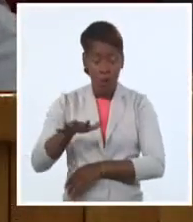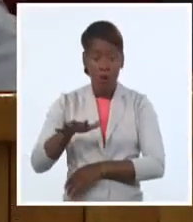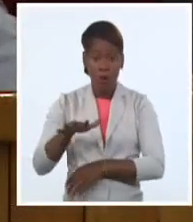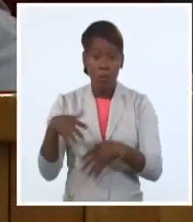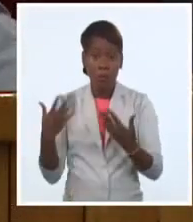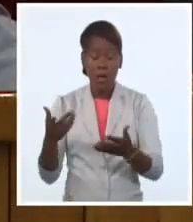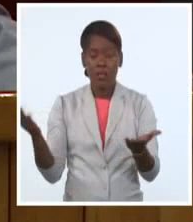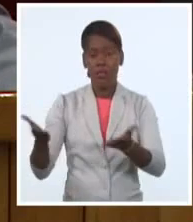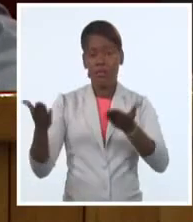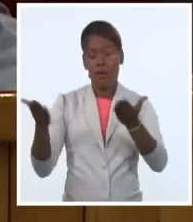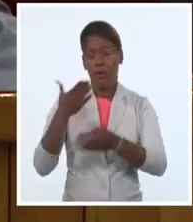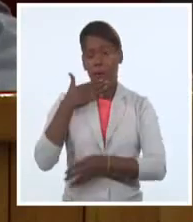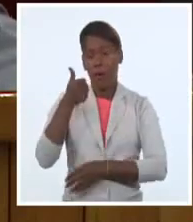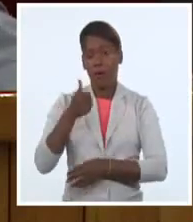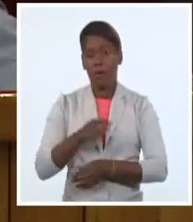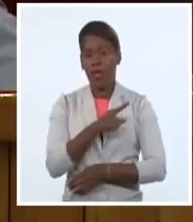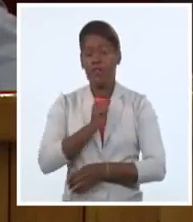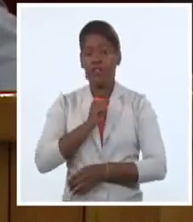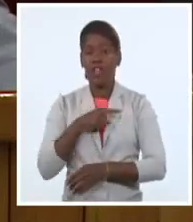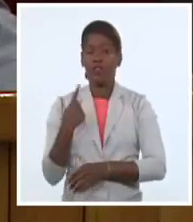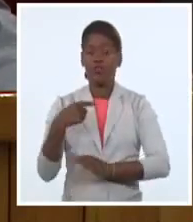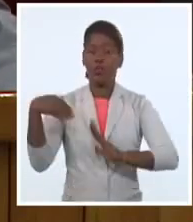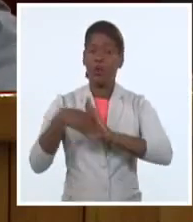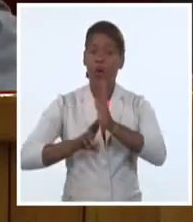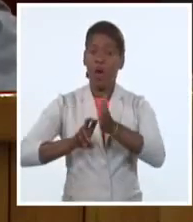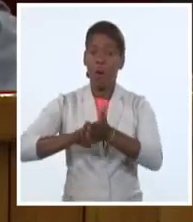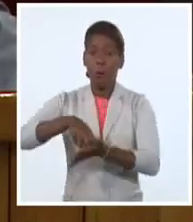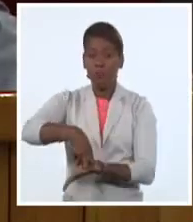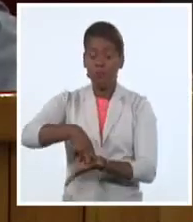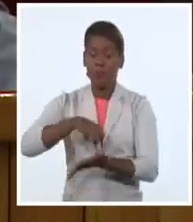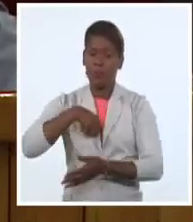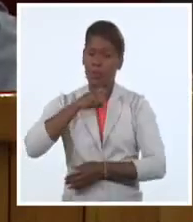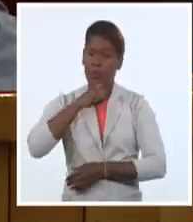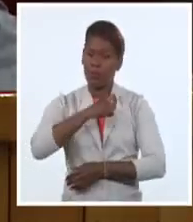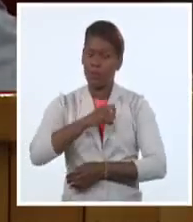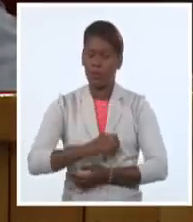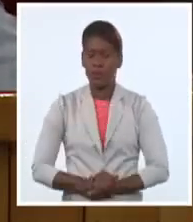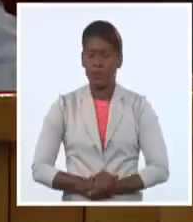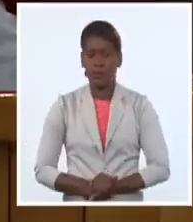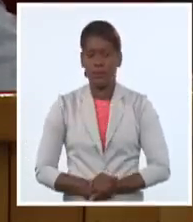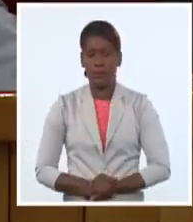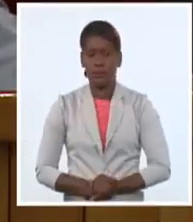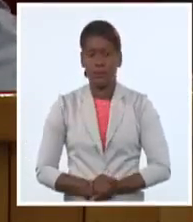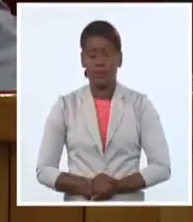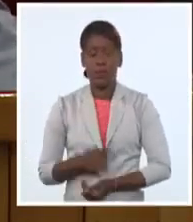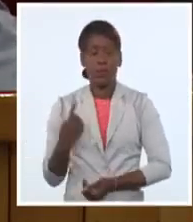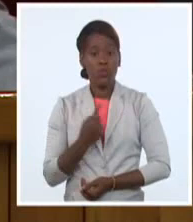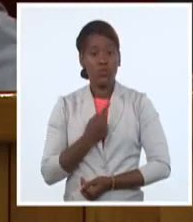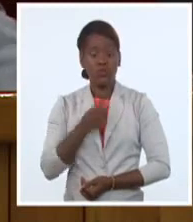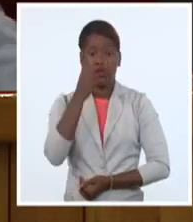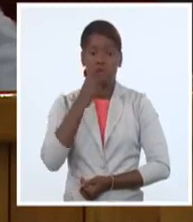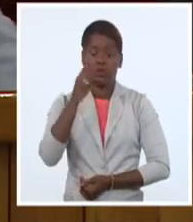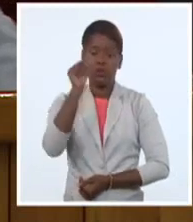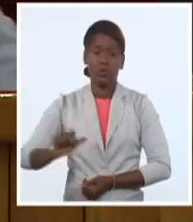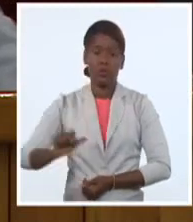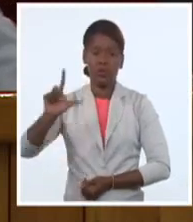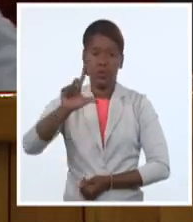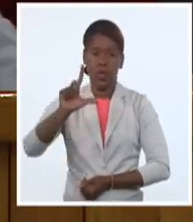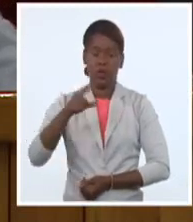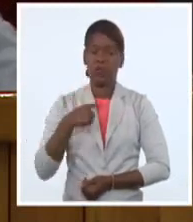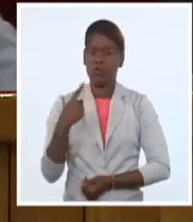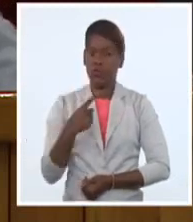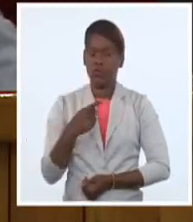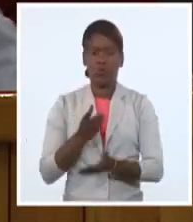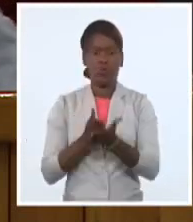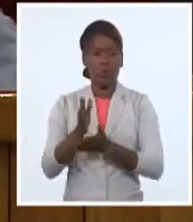finalmente de rodillas ante ellos. Contra un proyecto socialista como el nuestro, no se descartan jamás las